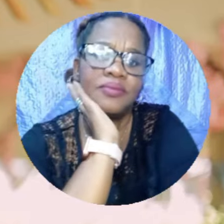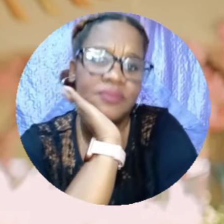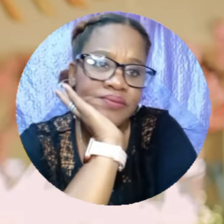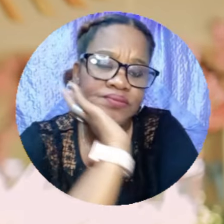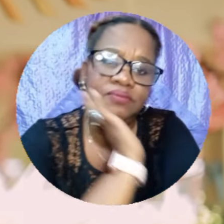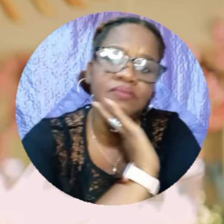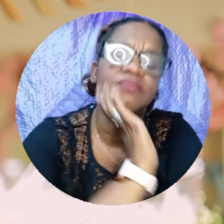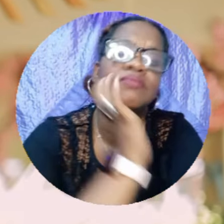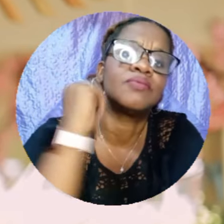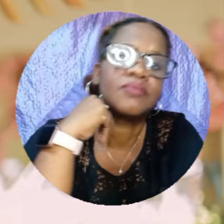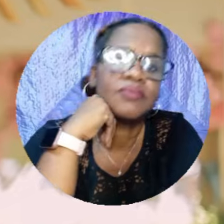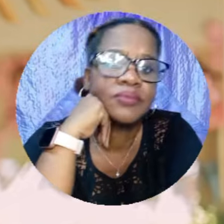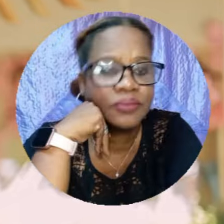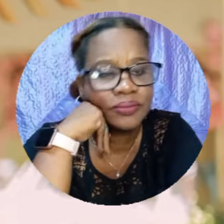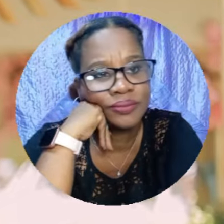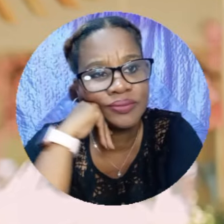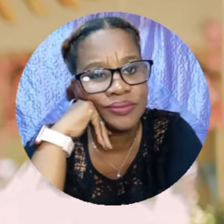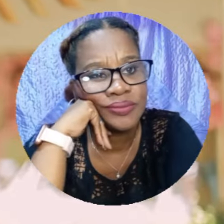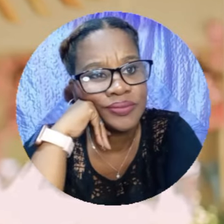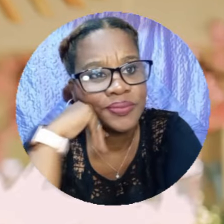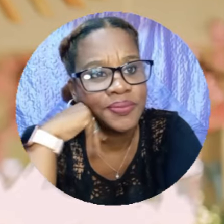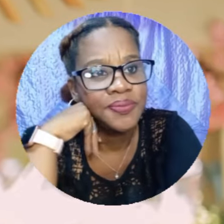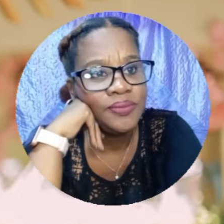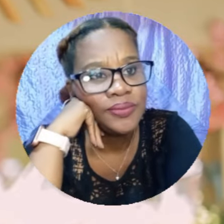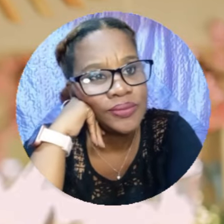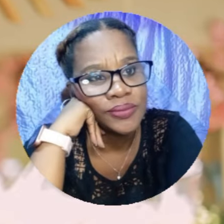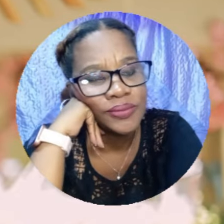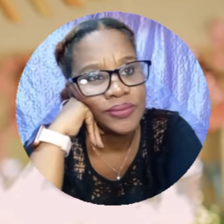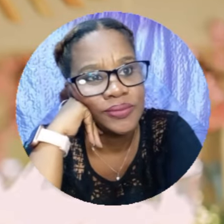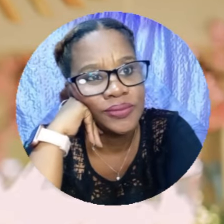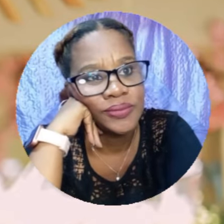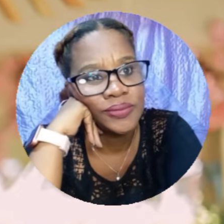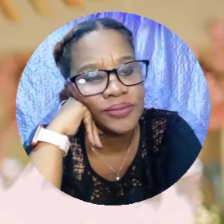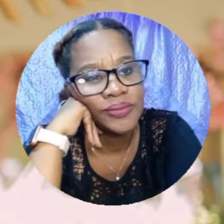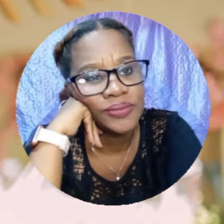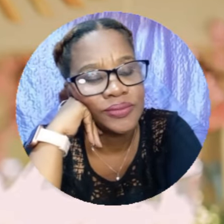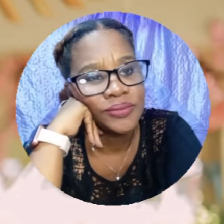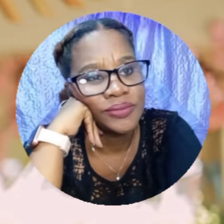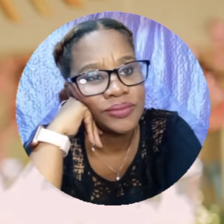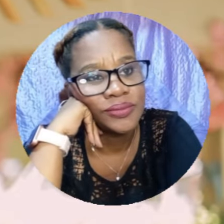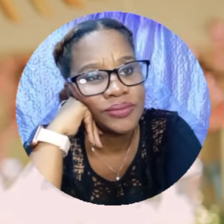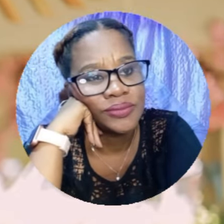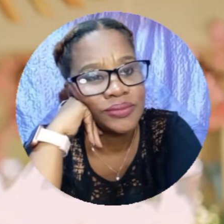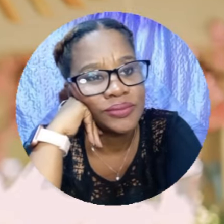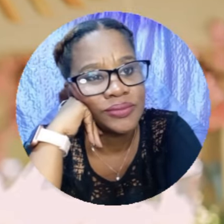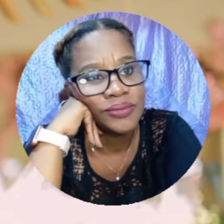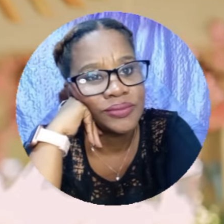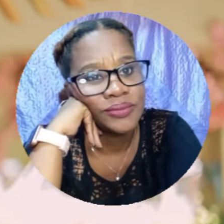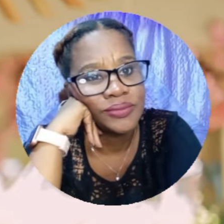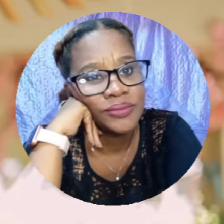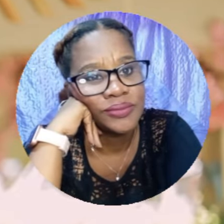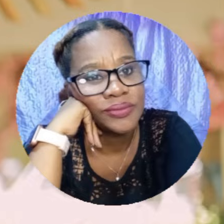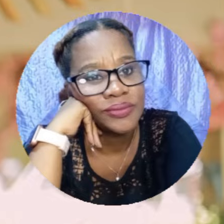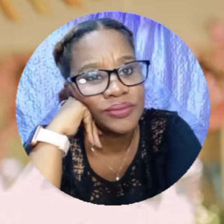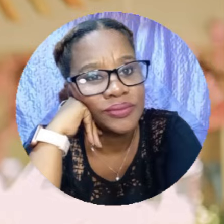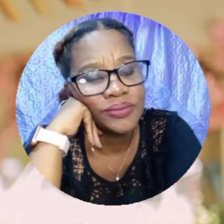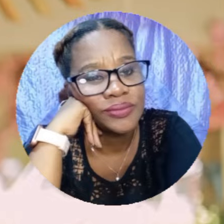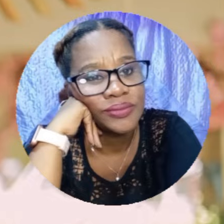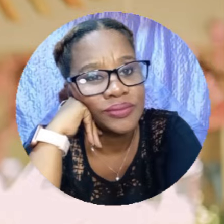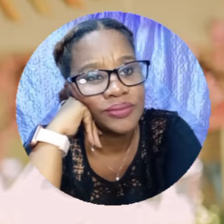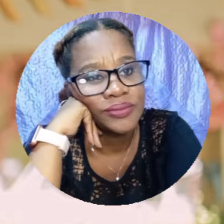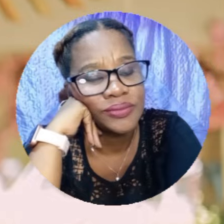una tostadora, creé el pan y así, tú sabes, sucesivamente. Nosotros fuimos creciendo, después le agregamos los tragos, a la gente le fue gustando.